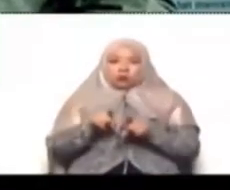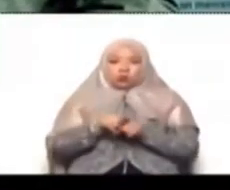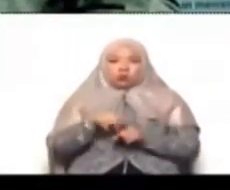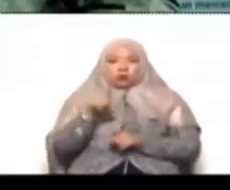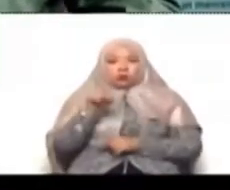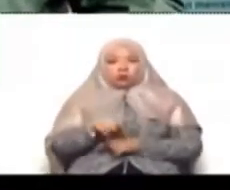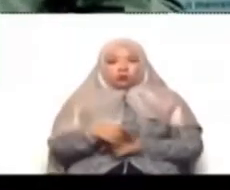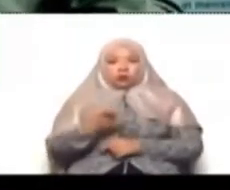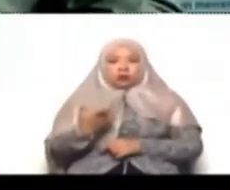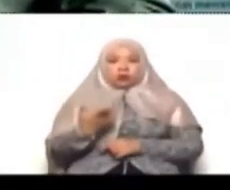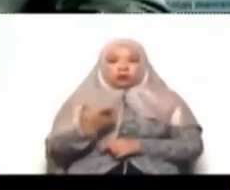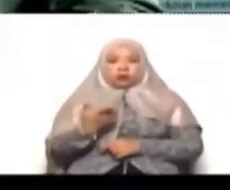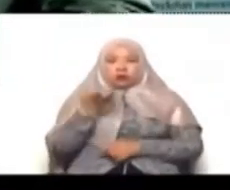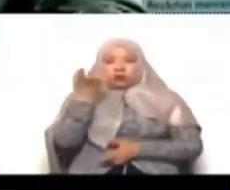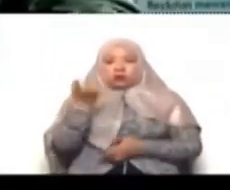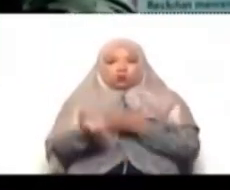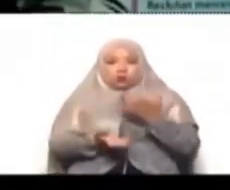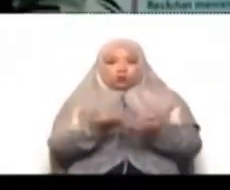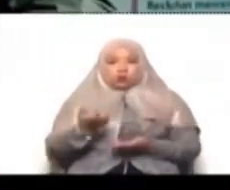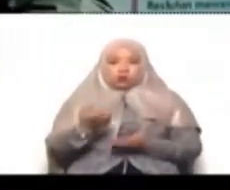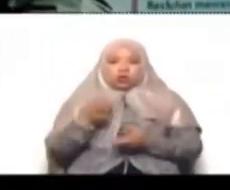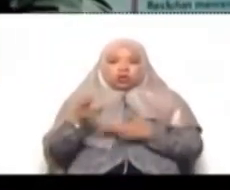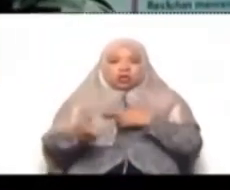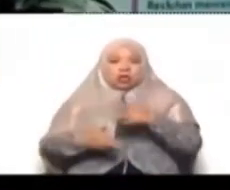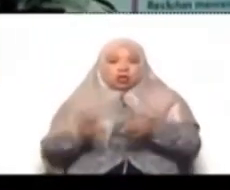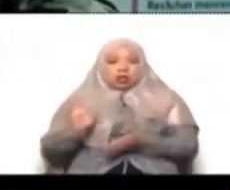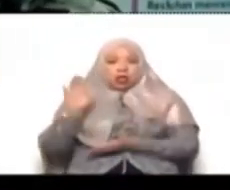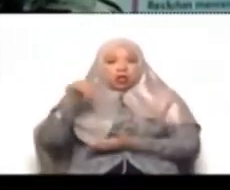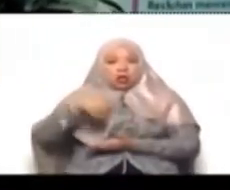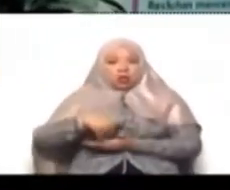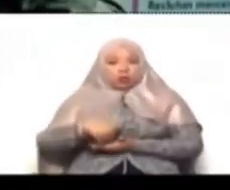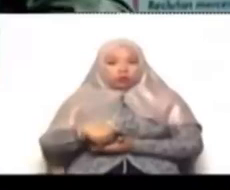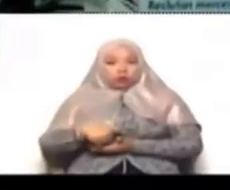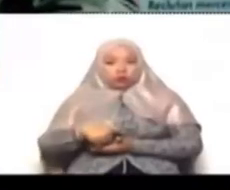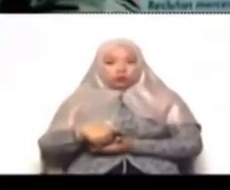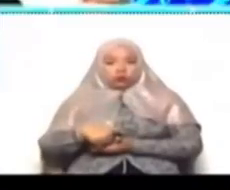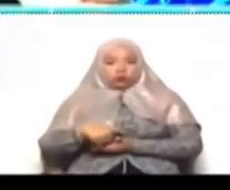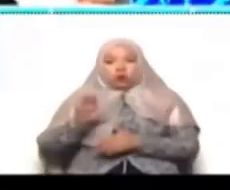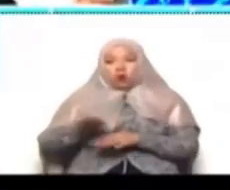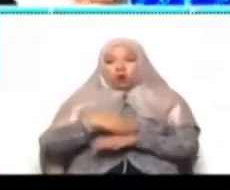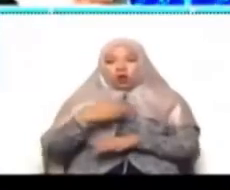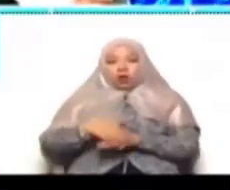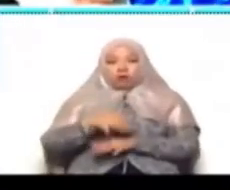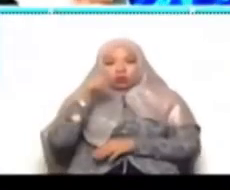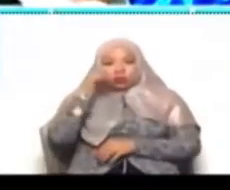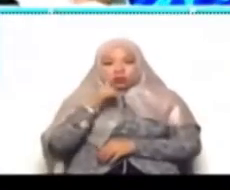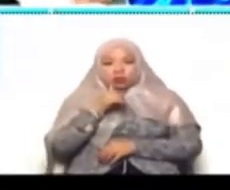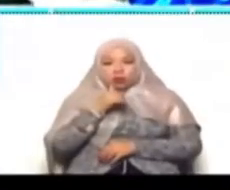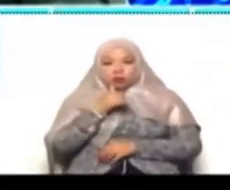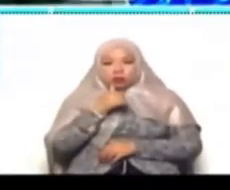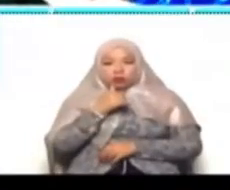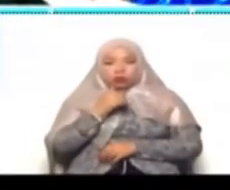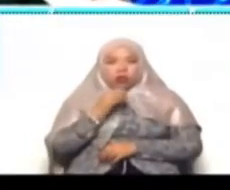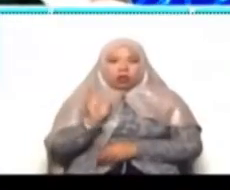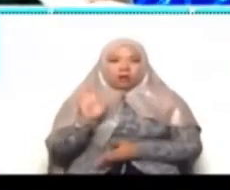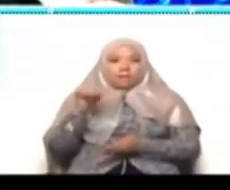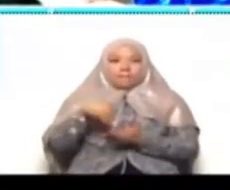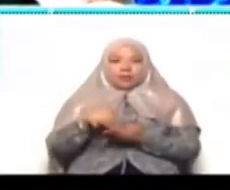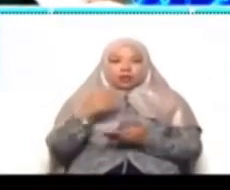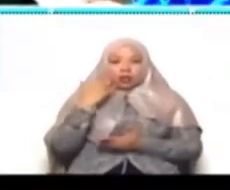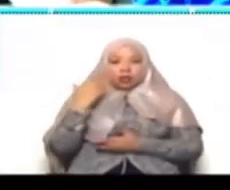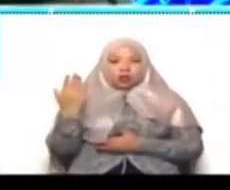También los incendios de Transaragua, de jueves y sábado, en Maracay, fueron